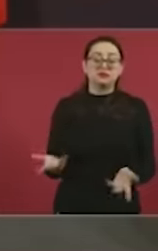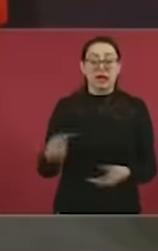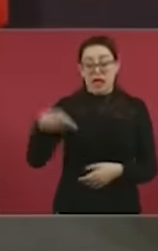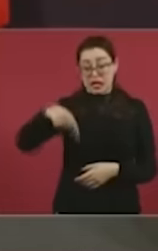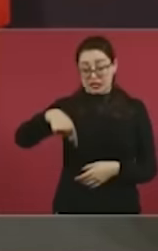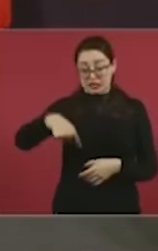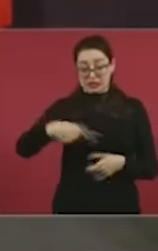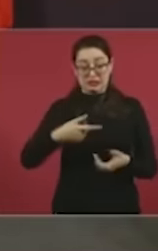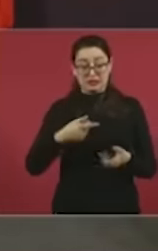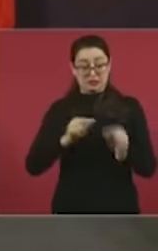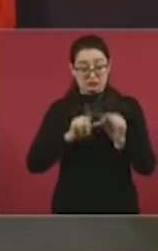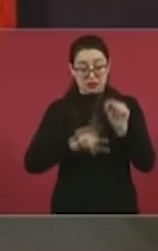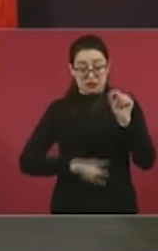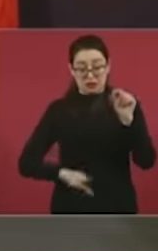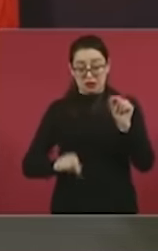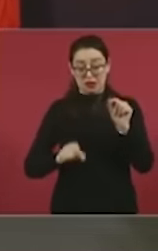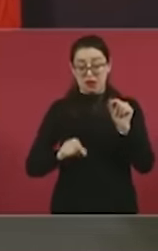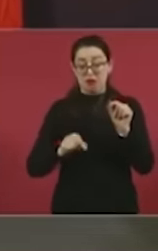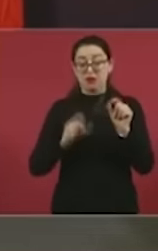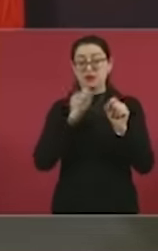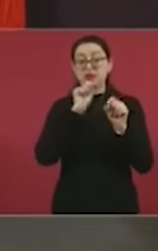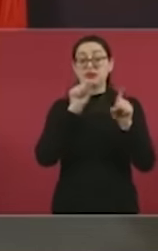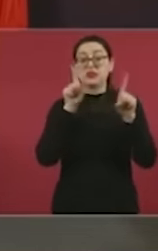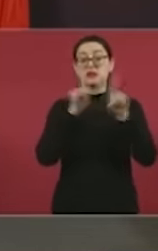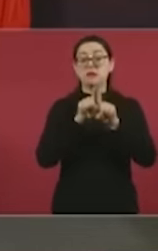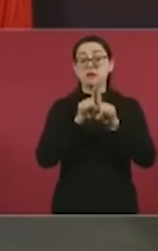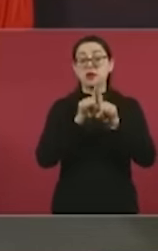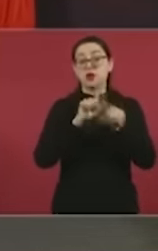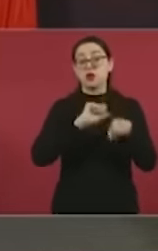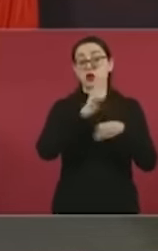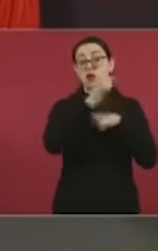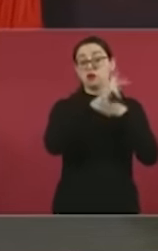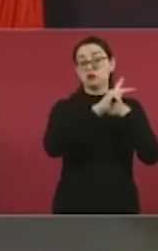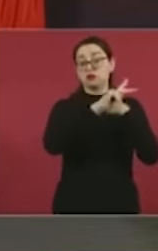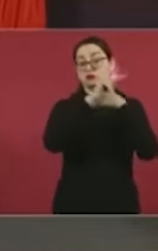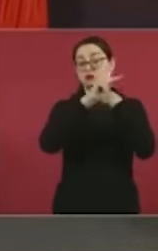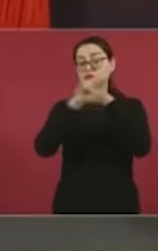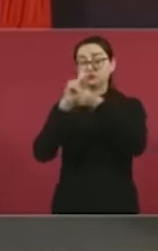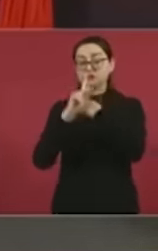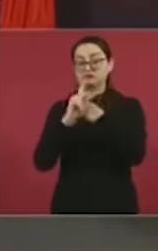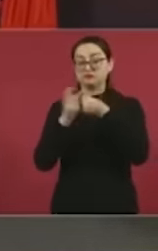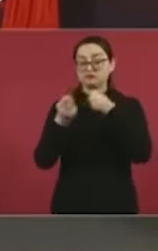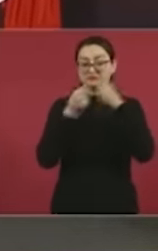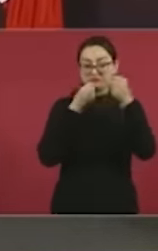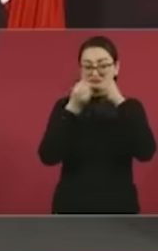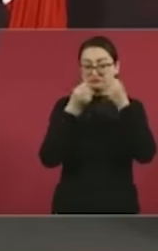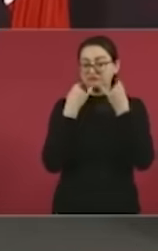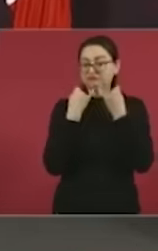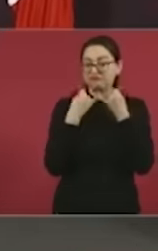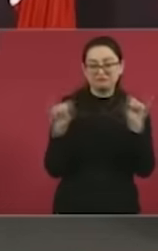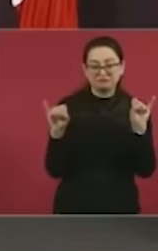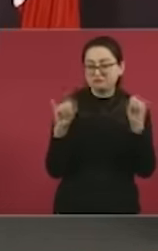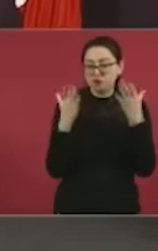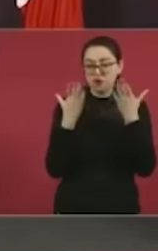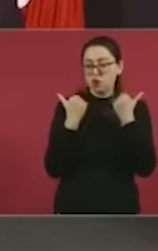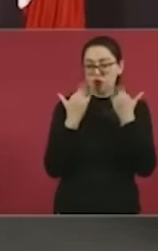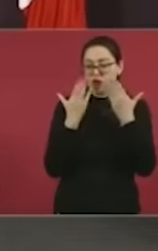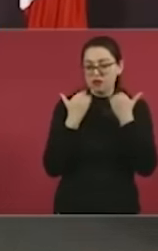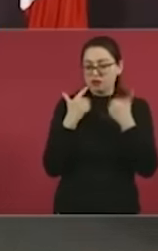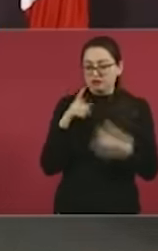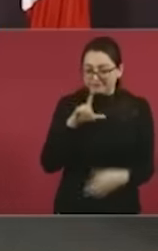nota llegó a muy mal tiempo porque tú tienes conocimiento Mario que las relaciones no son muy